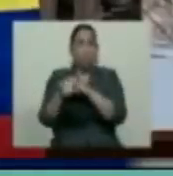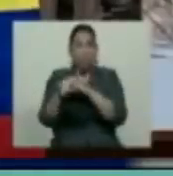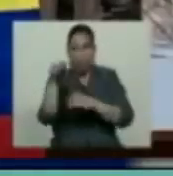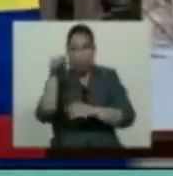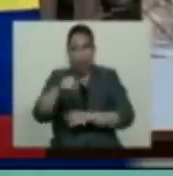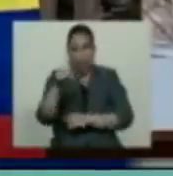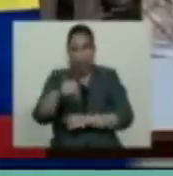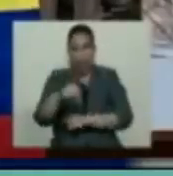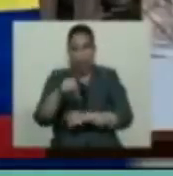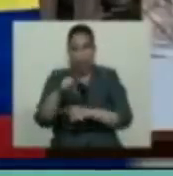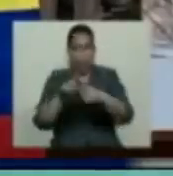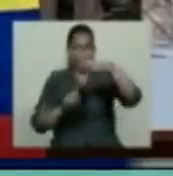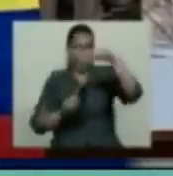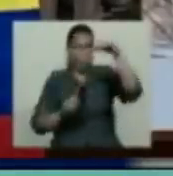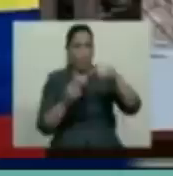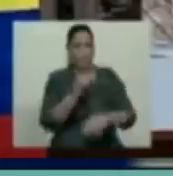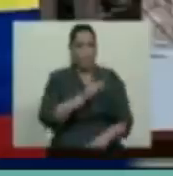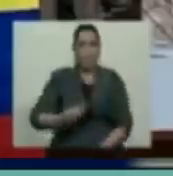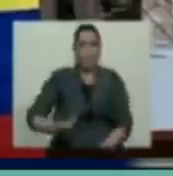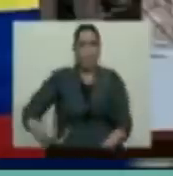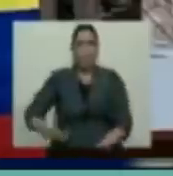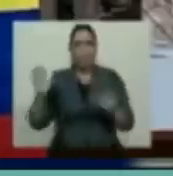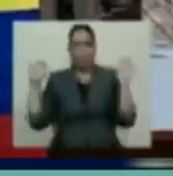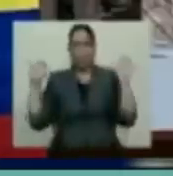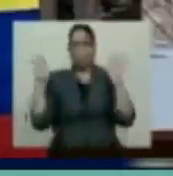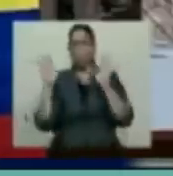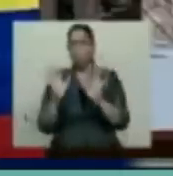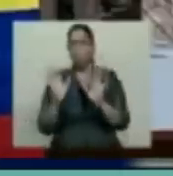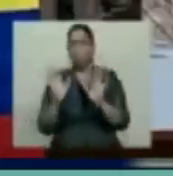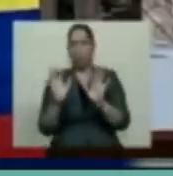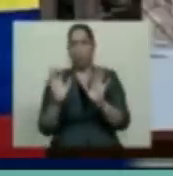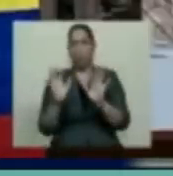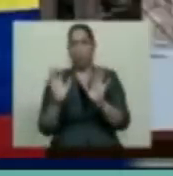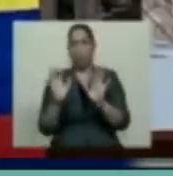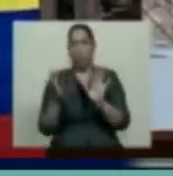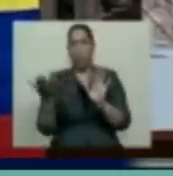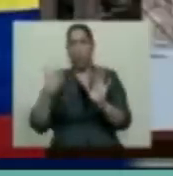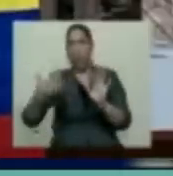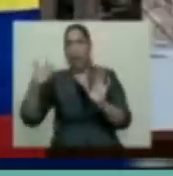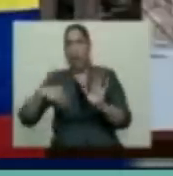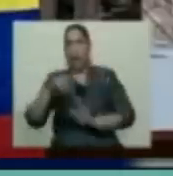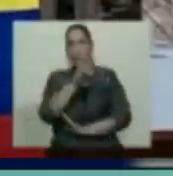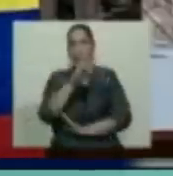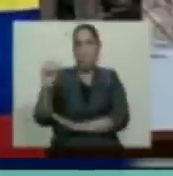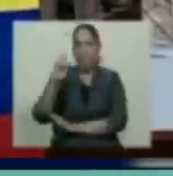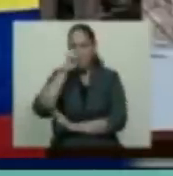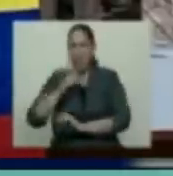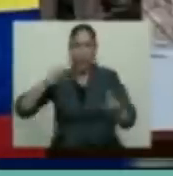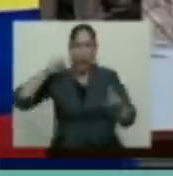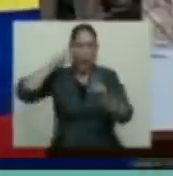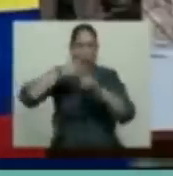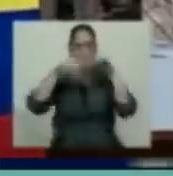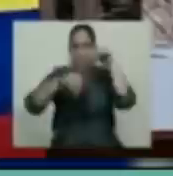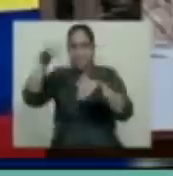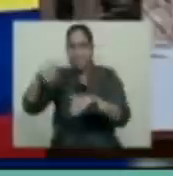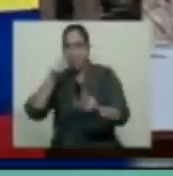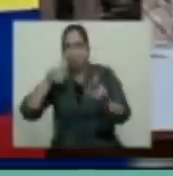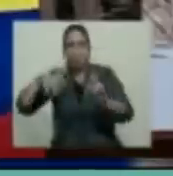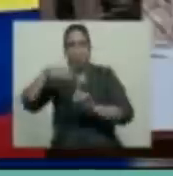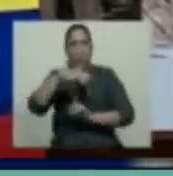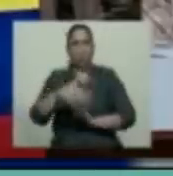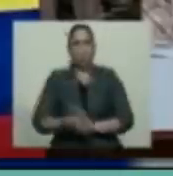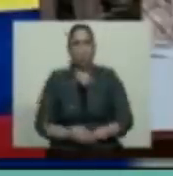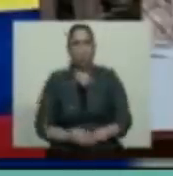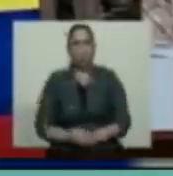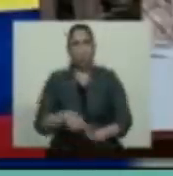Venezuela es el 10% del petróleo que consume Estados Unidos. Uh-huh. Es el tercer proveedor de petróleo a Estados Unidos después de